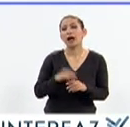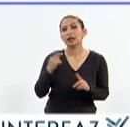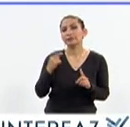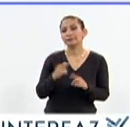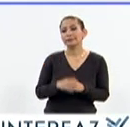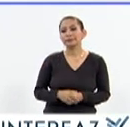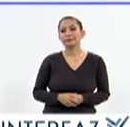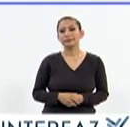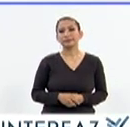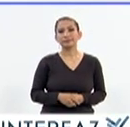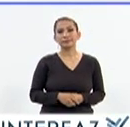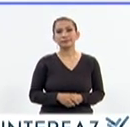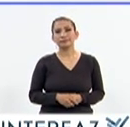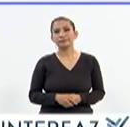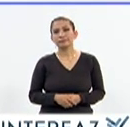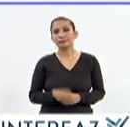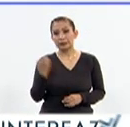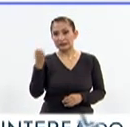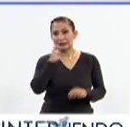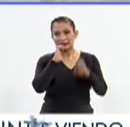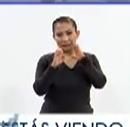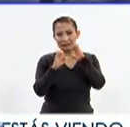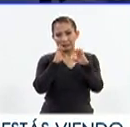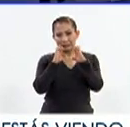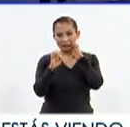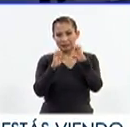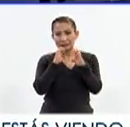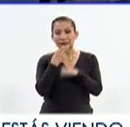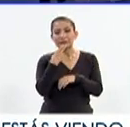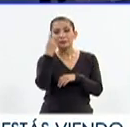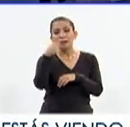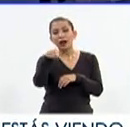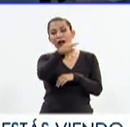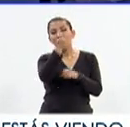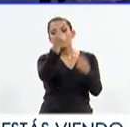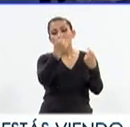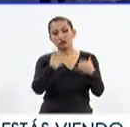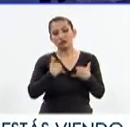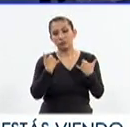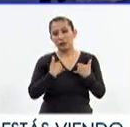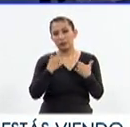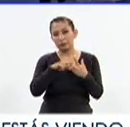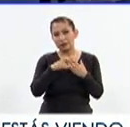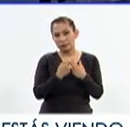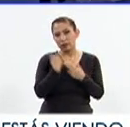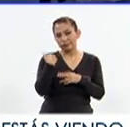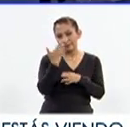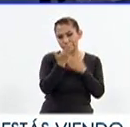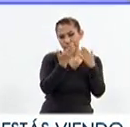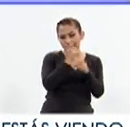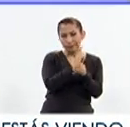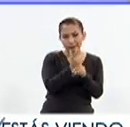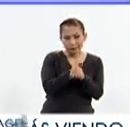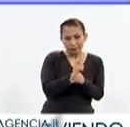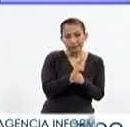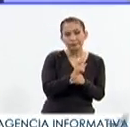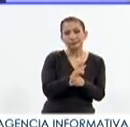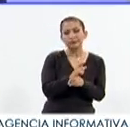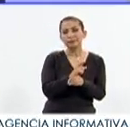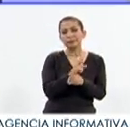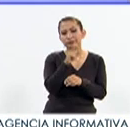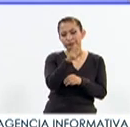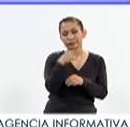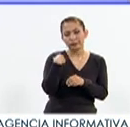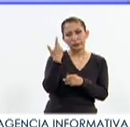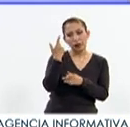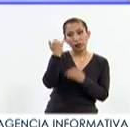principalmente eso. Precisamente estas entrevistas pues sirven para que jóvenes que están iniciando, por ejemplo, su licenciatura,